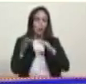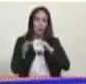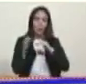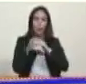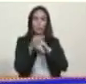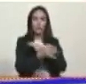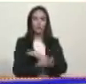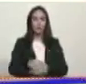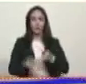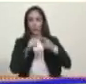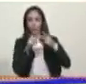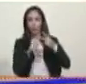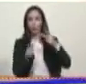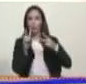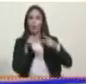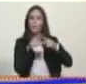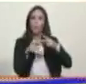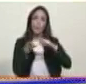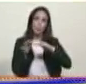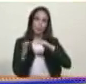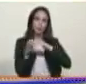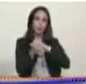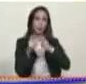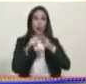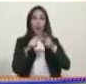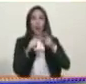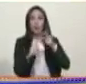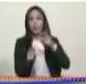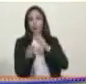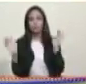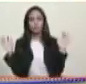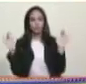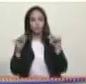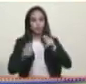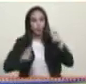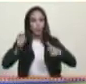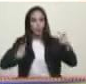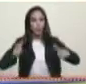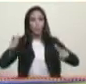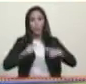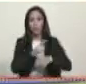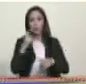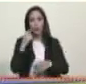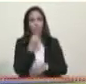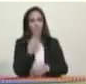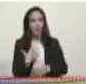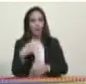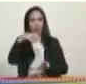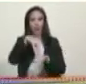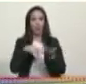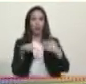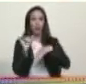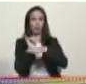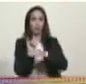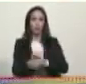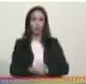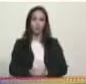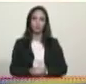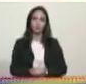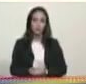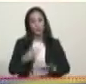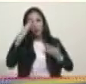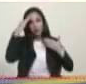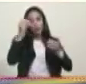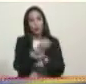el municipio Cruz Almerón, y nos acompaña una representación de este hermoso y combativo pueblo del Estado Sucre.